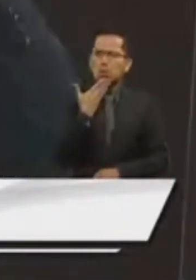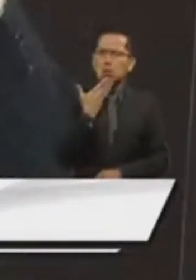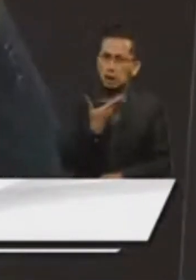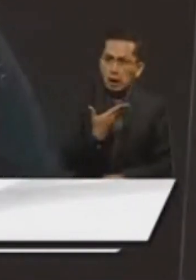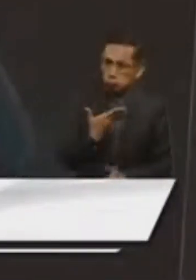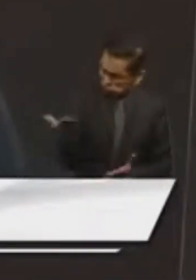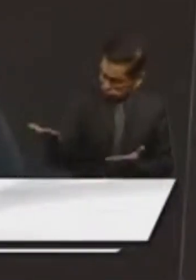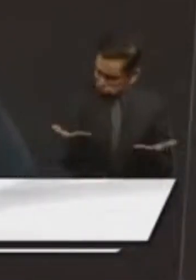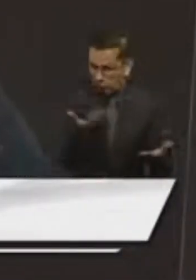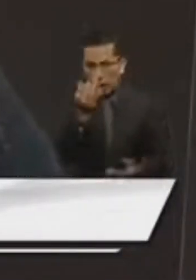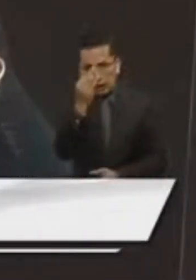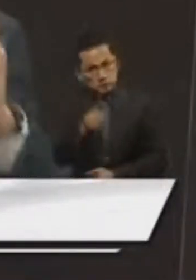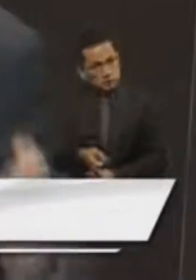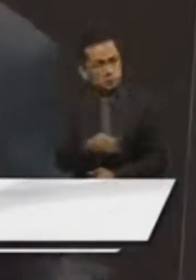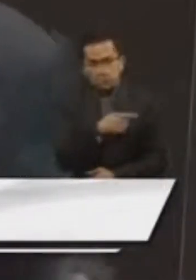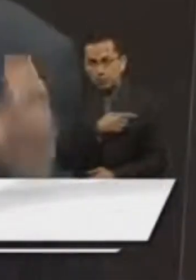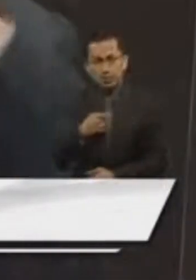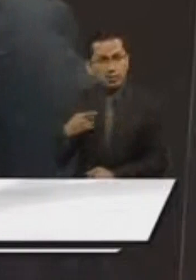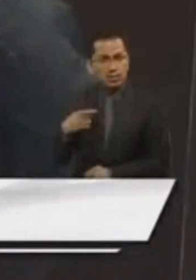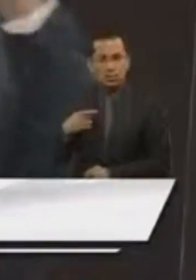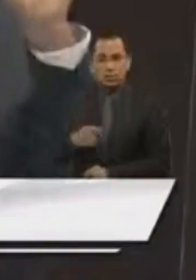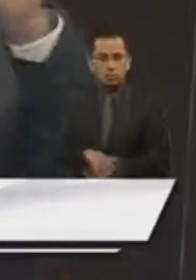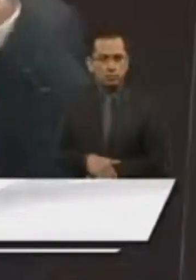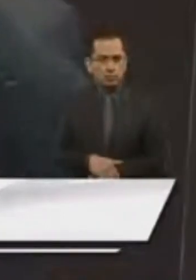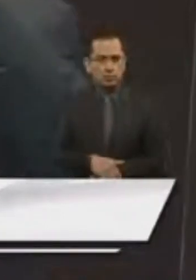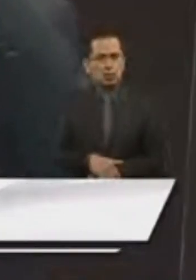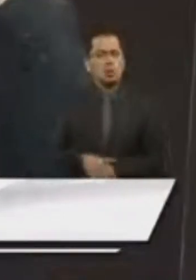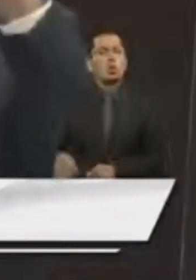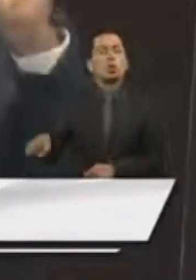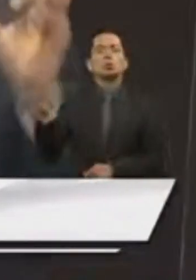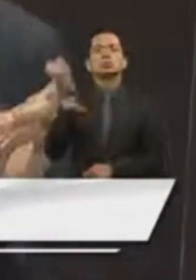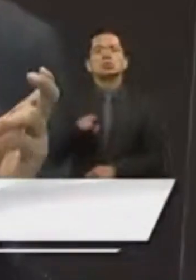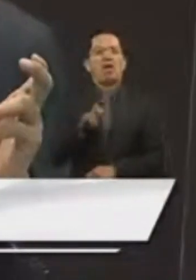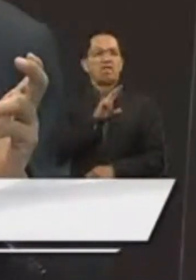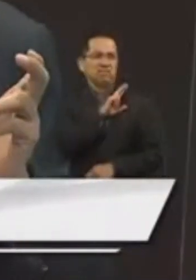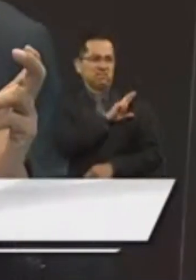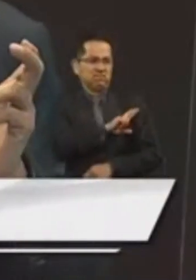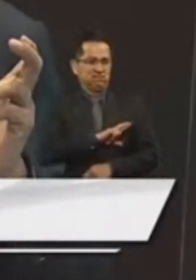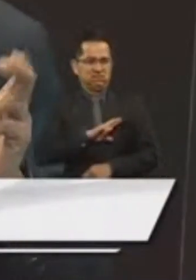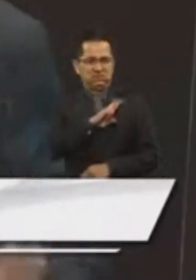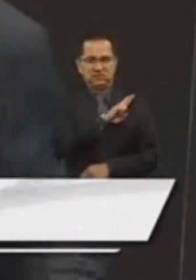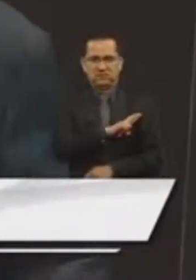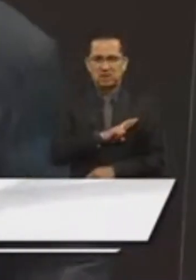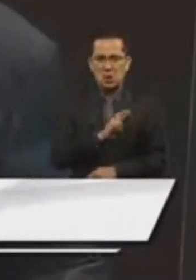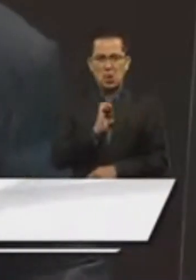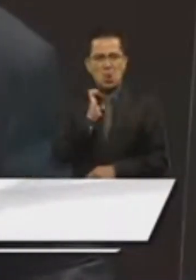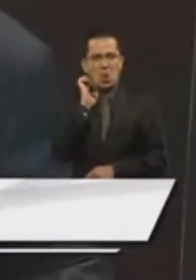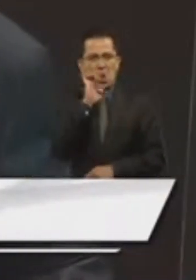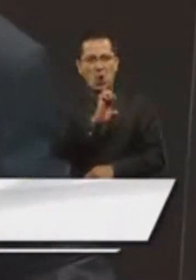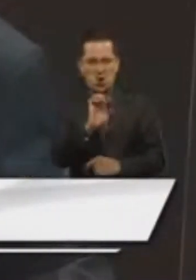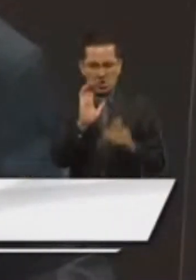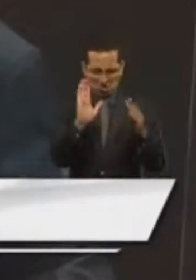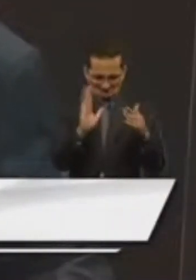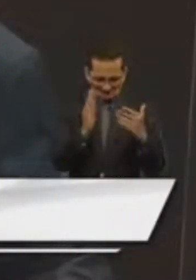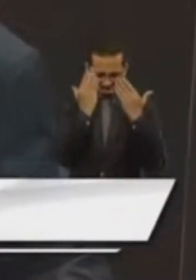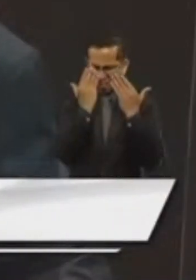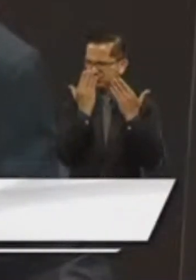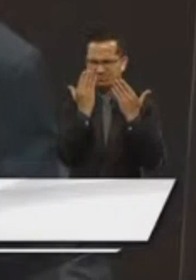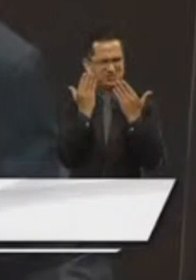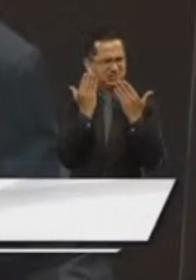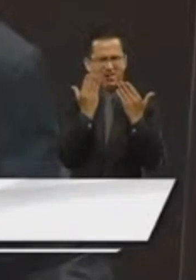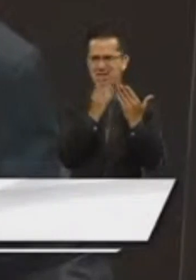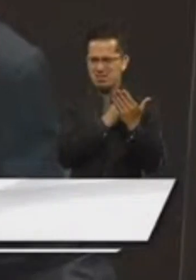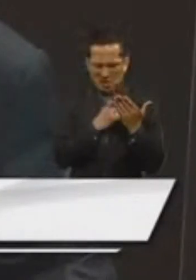Deberían quitarse la venda del odio y del rencor para hablar con